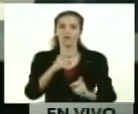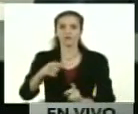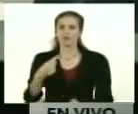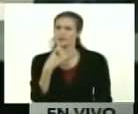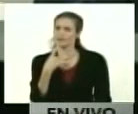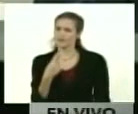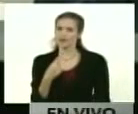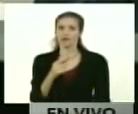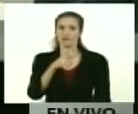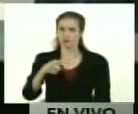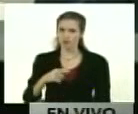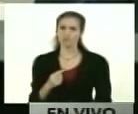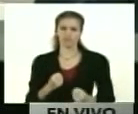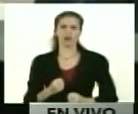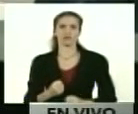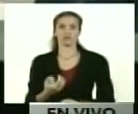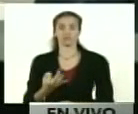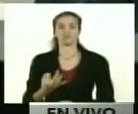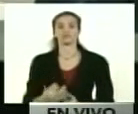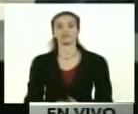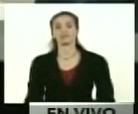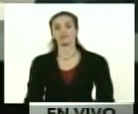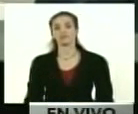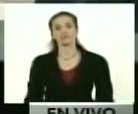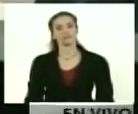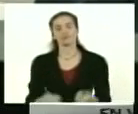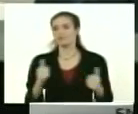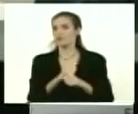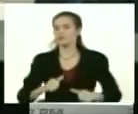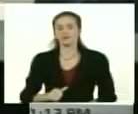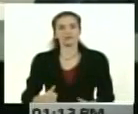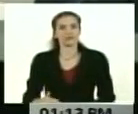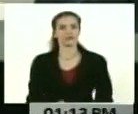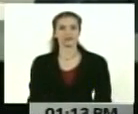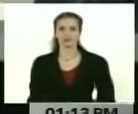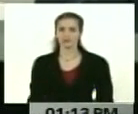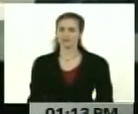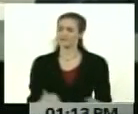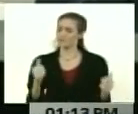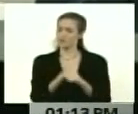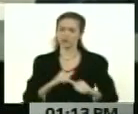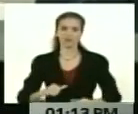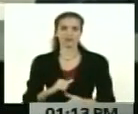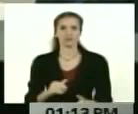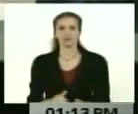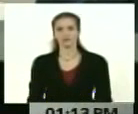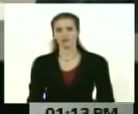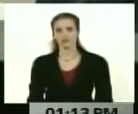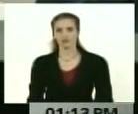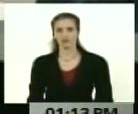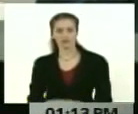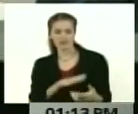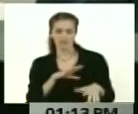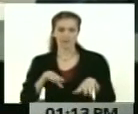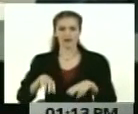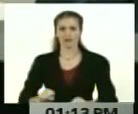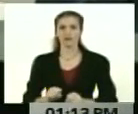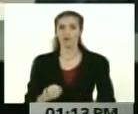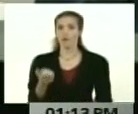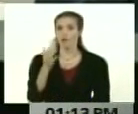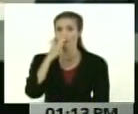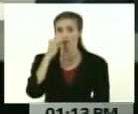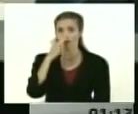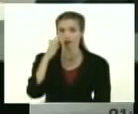decían, compañeros muy valiosos, que era imposible, que era imposible, que el imperialismo y esta